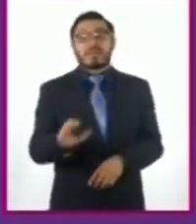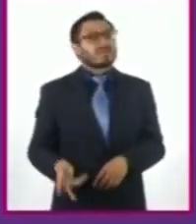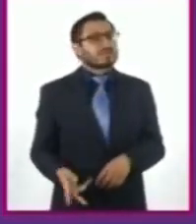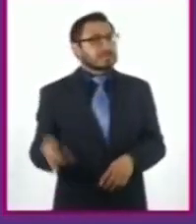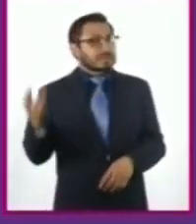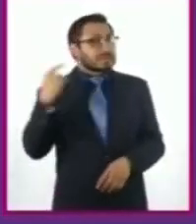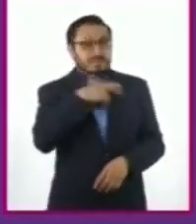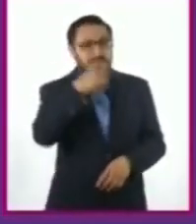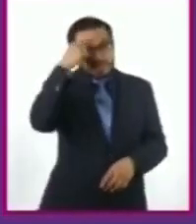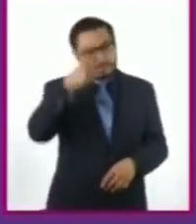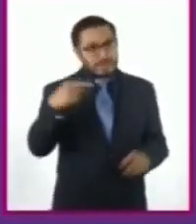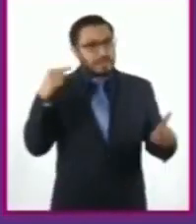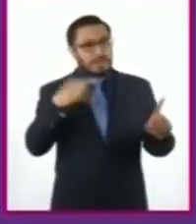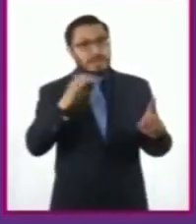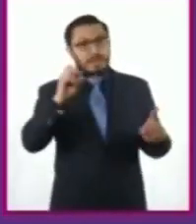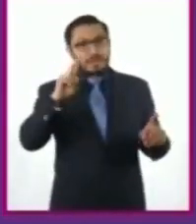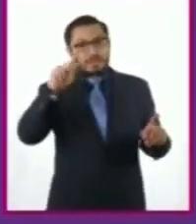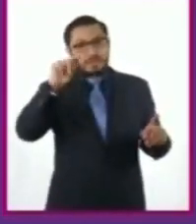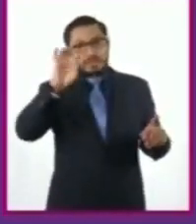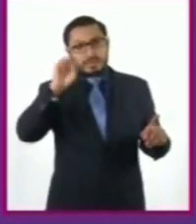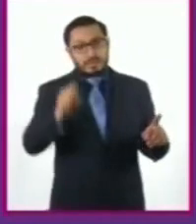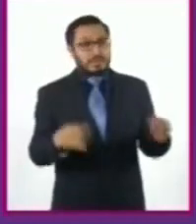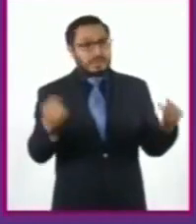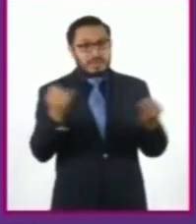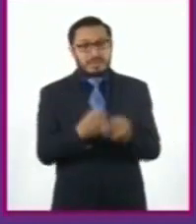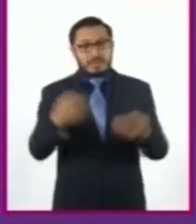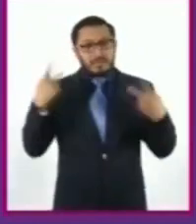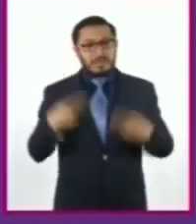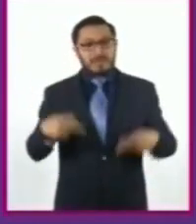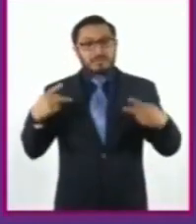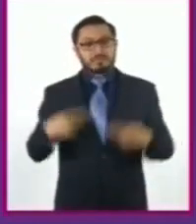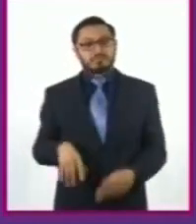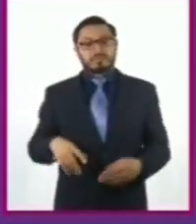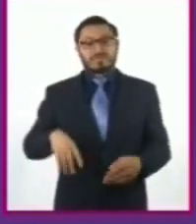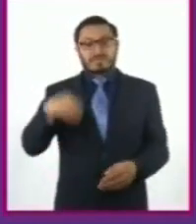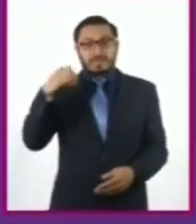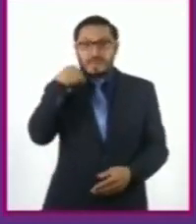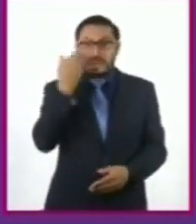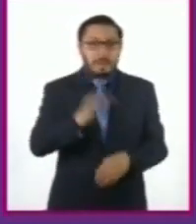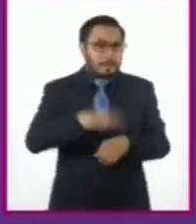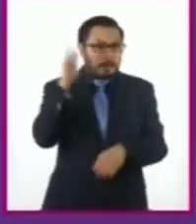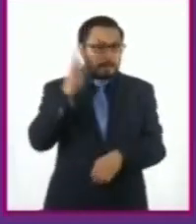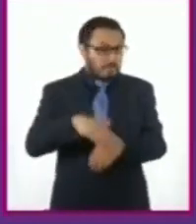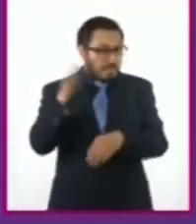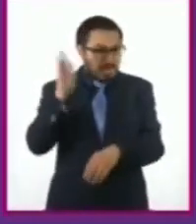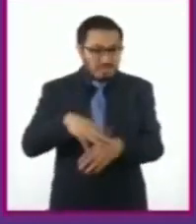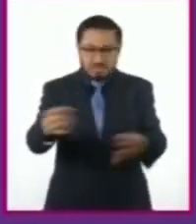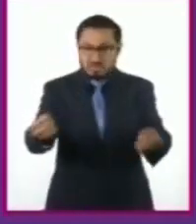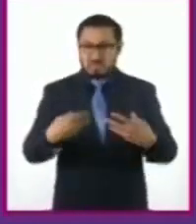propio Cortés y para estas gentes insatisfechas. Así, de manera